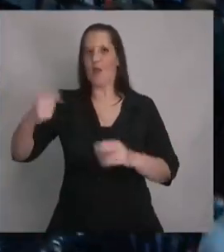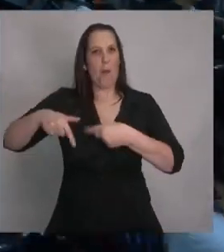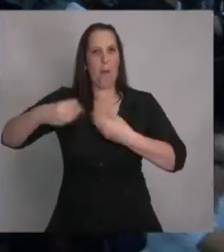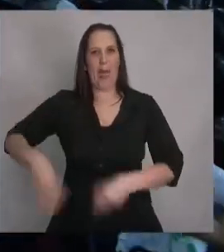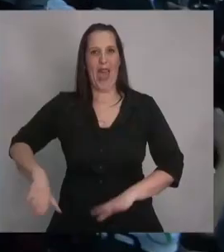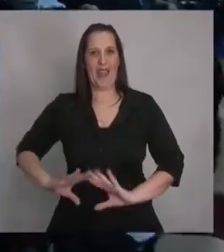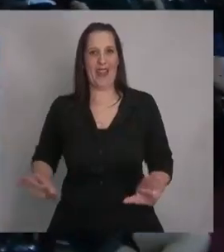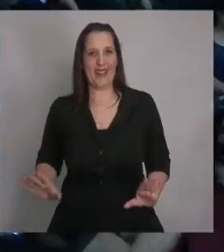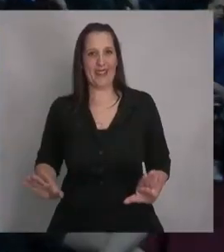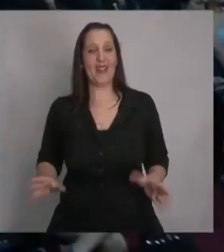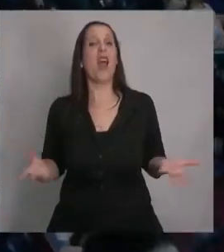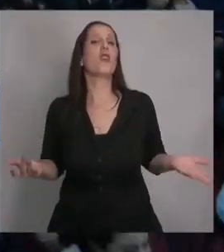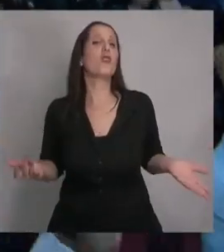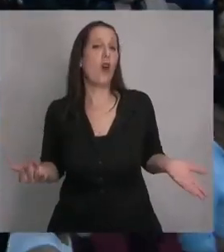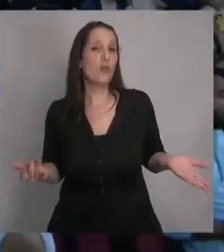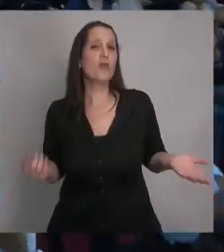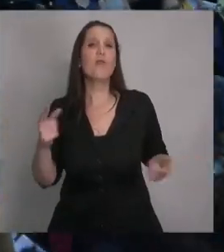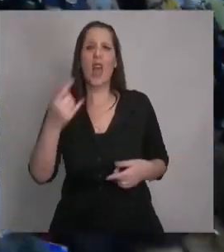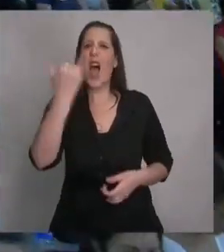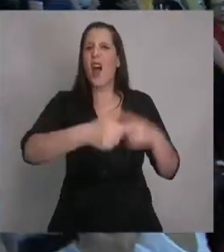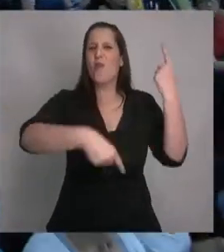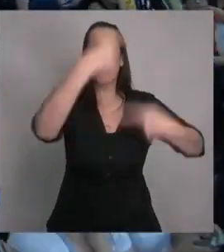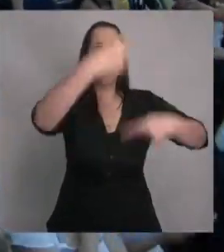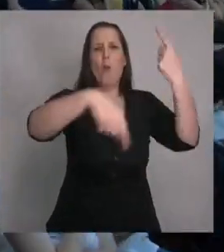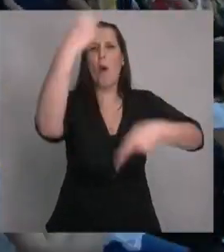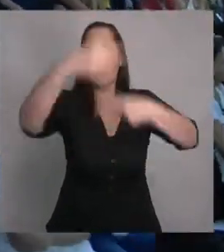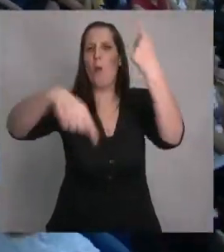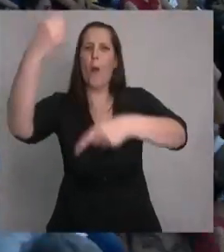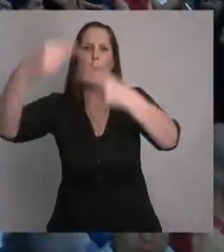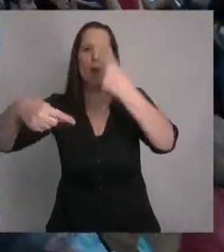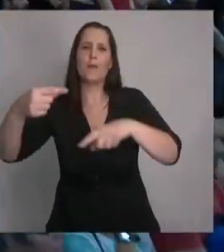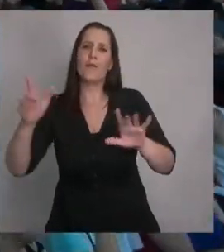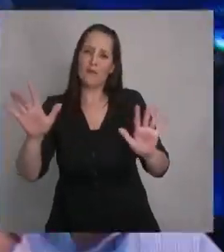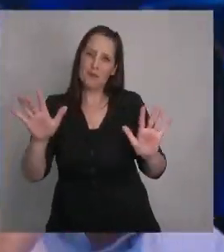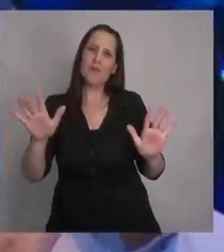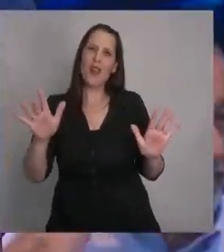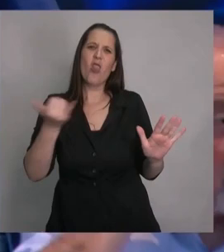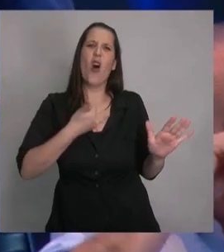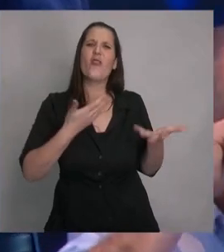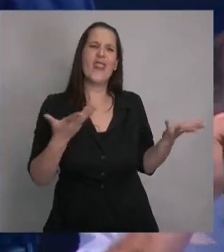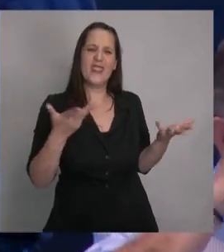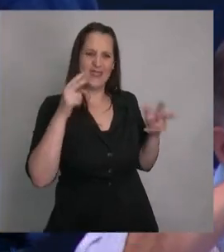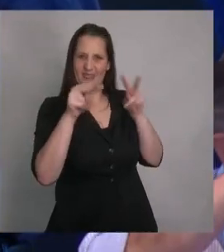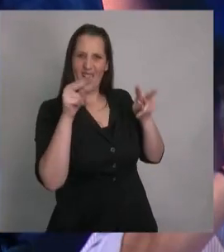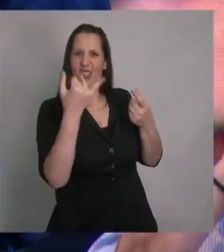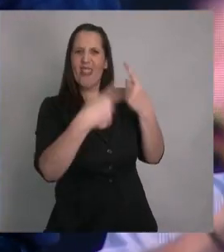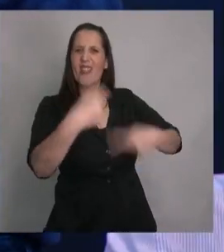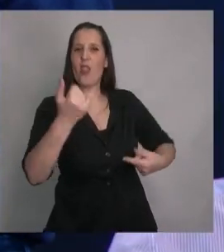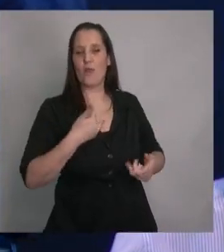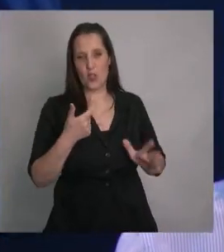¿En dónde están entonces esas variables? Y permítame hacer esta reflexión.